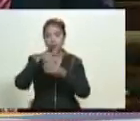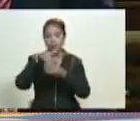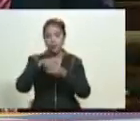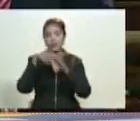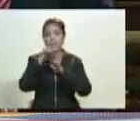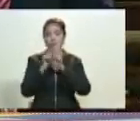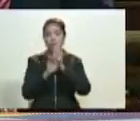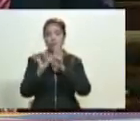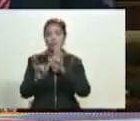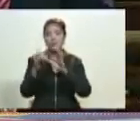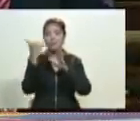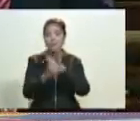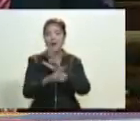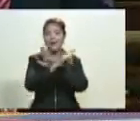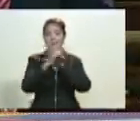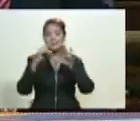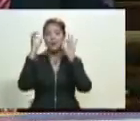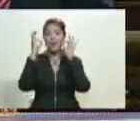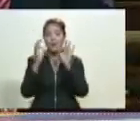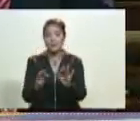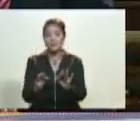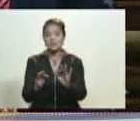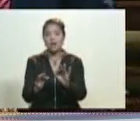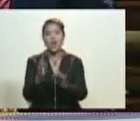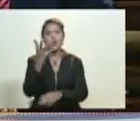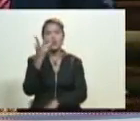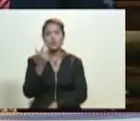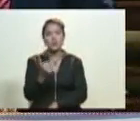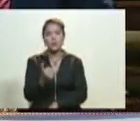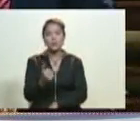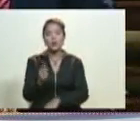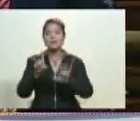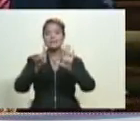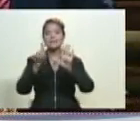Constituyente, publicada en Gaceta Oficial número